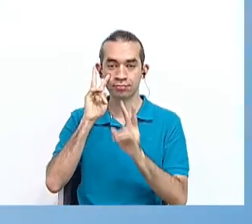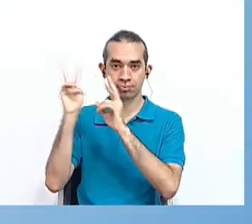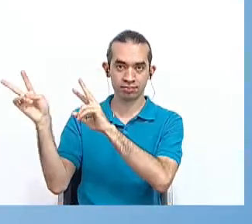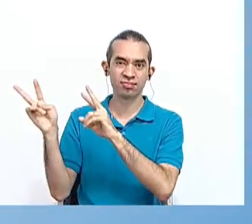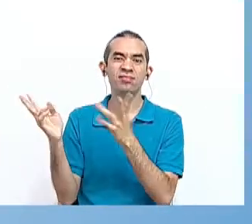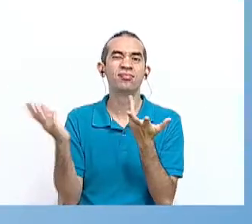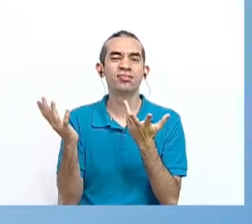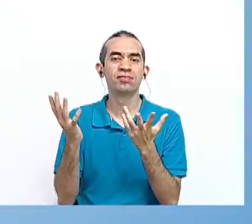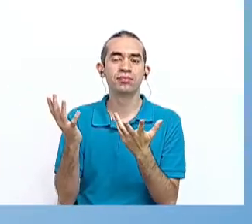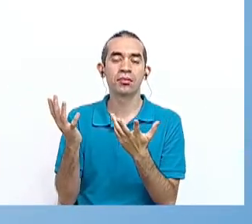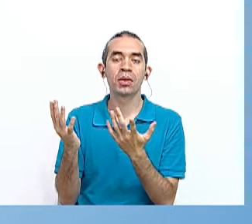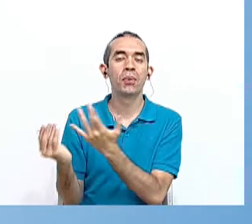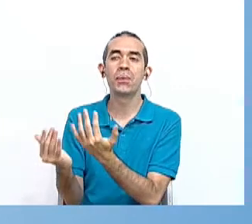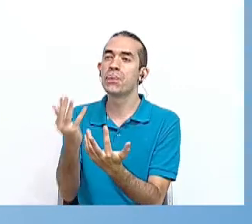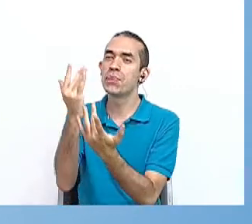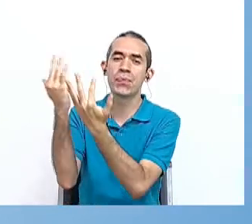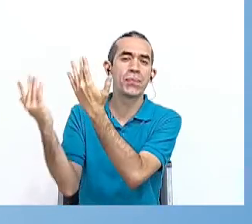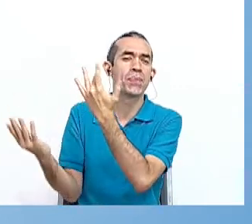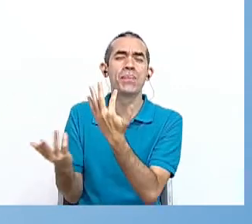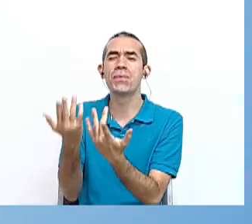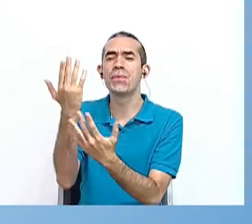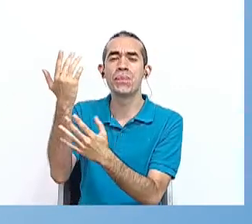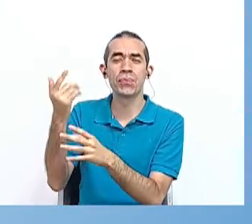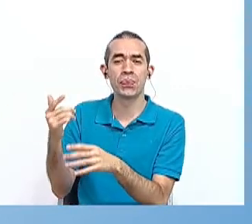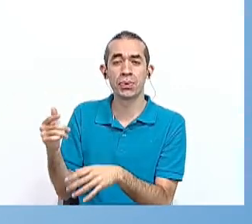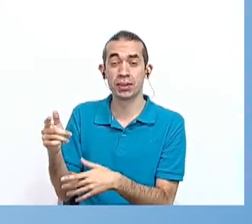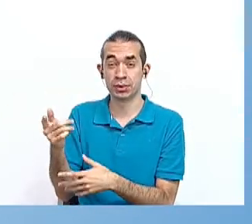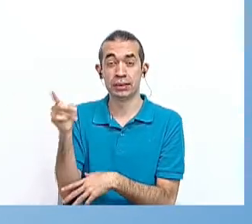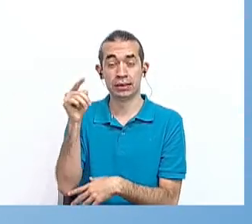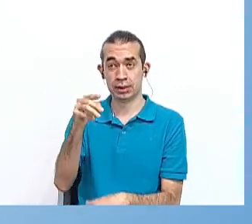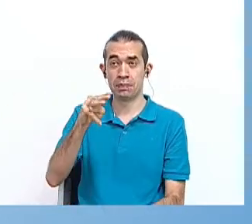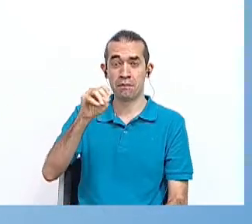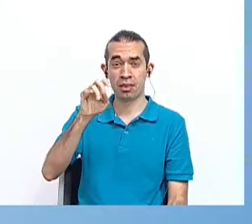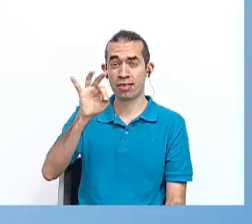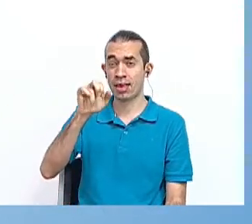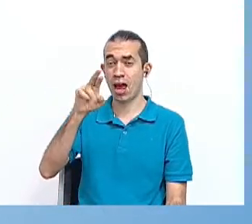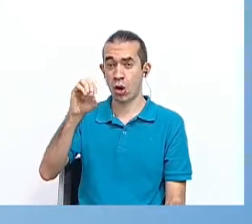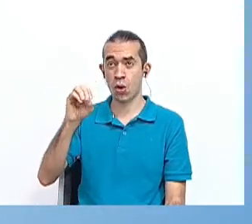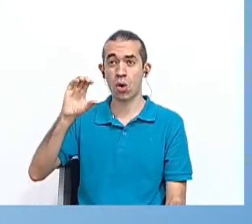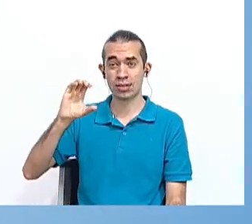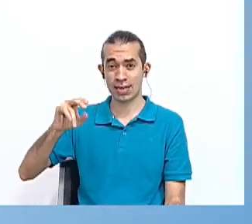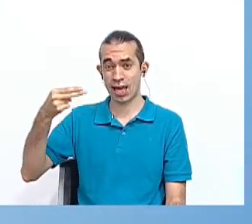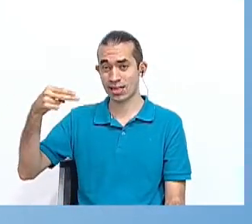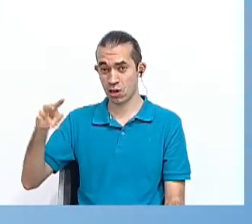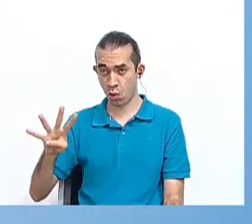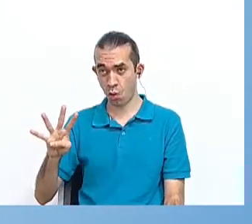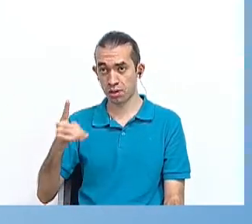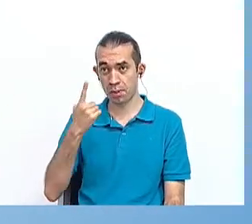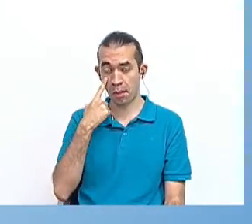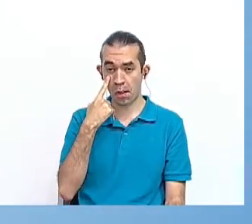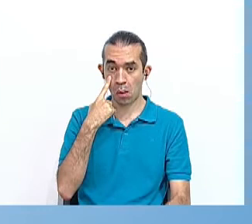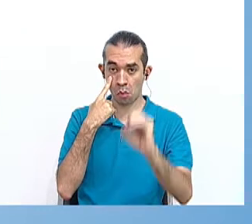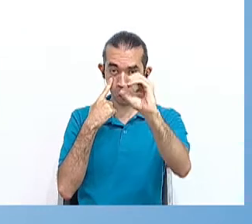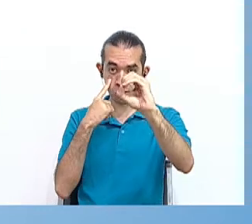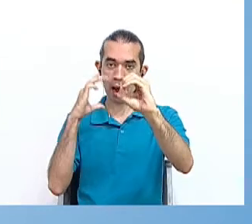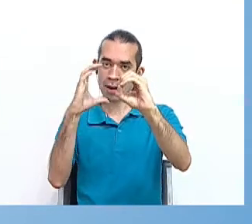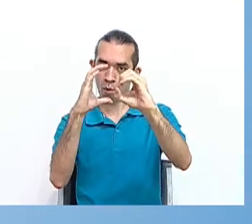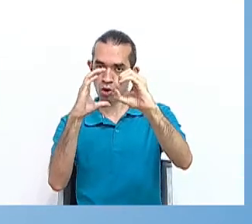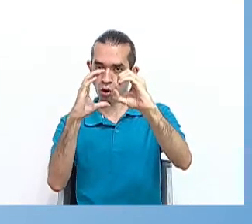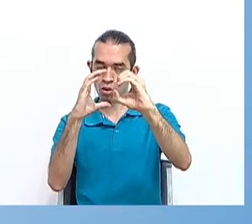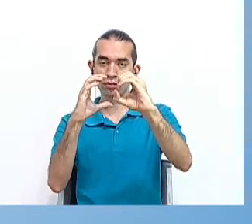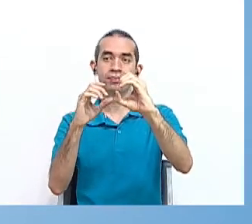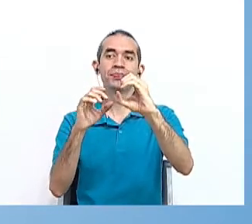la molécula de metano. El metano está formado por un átomo de carbono